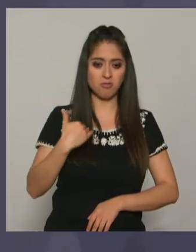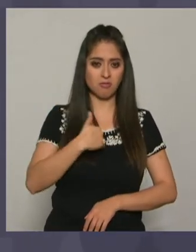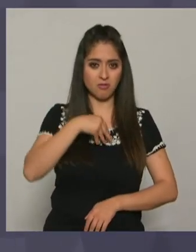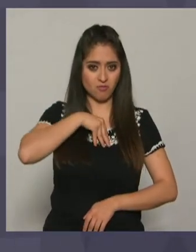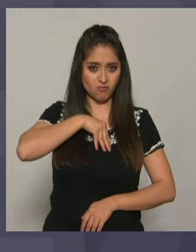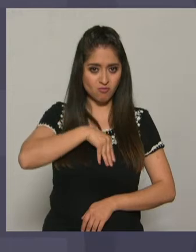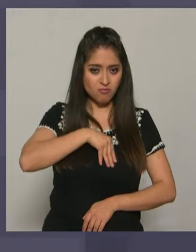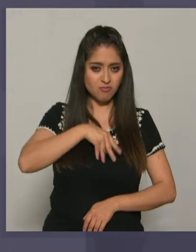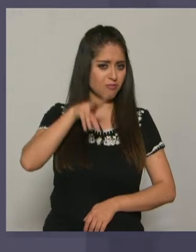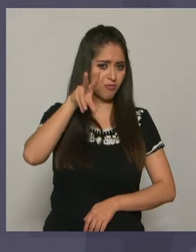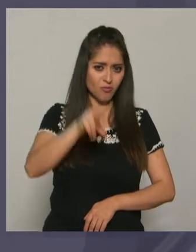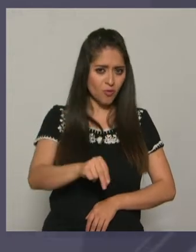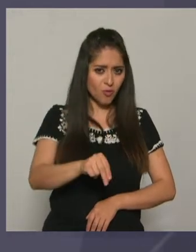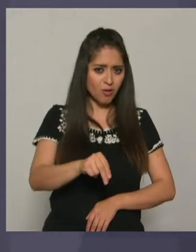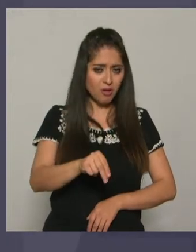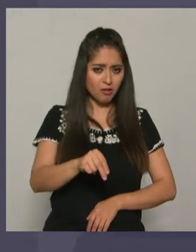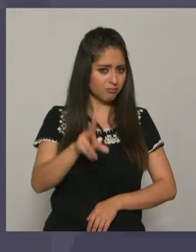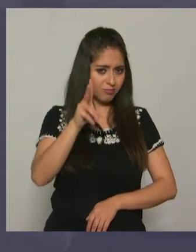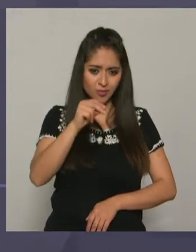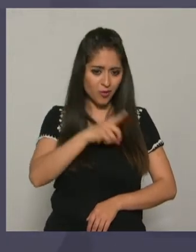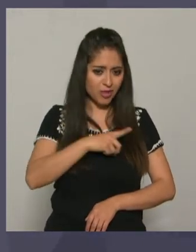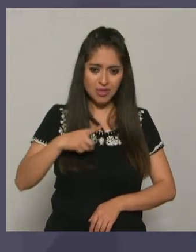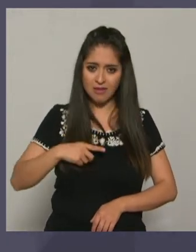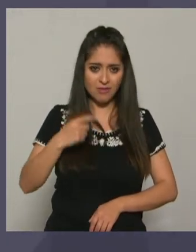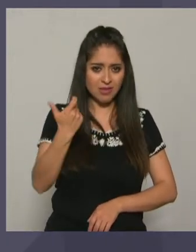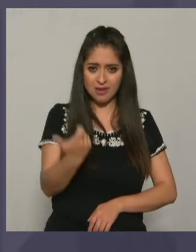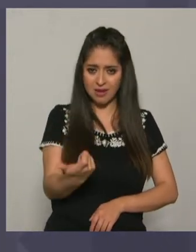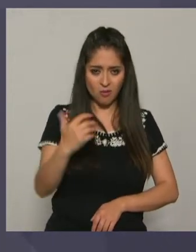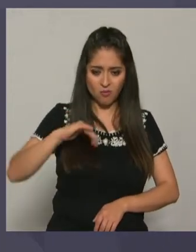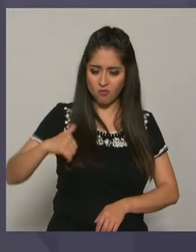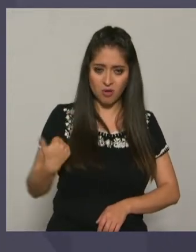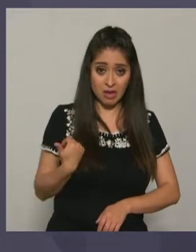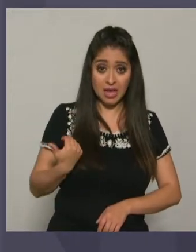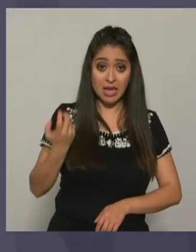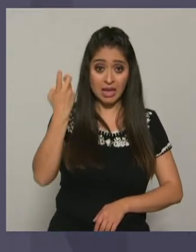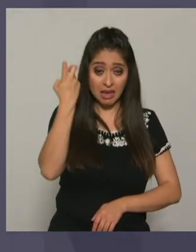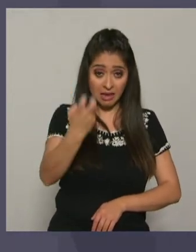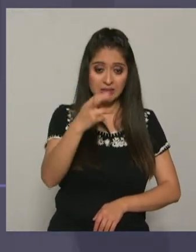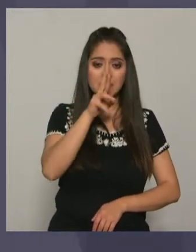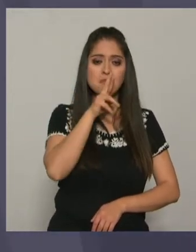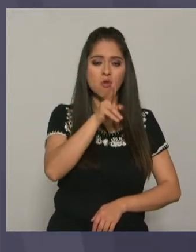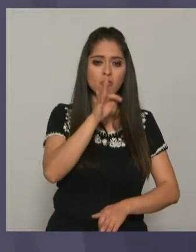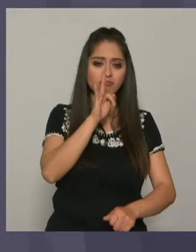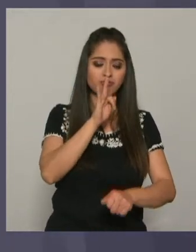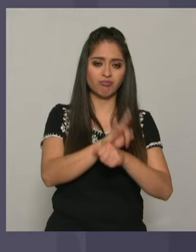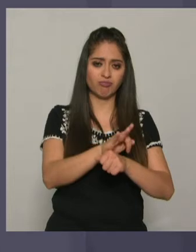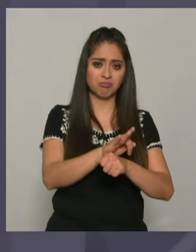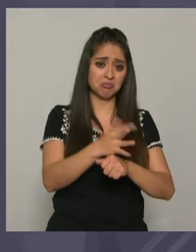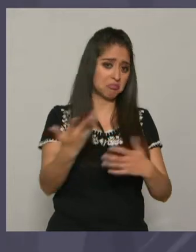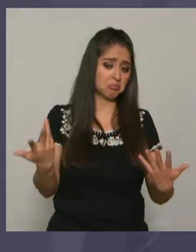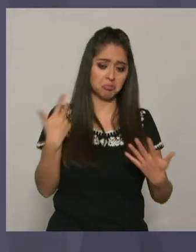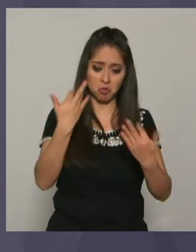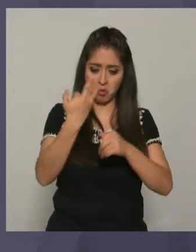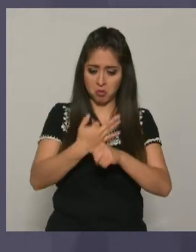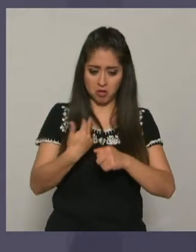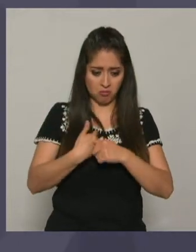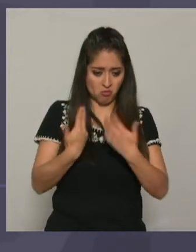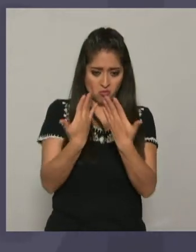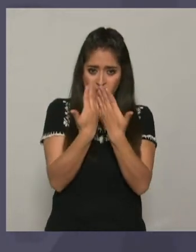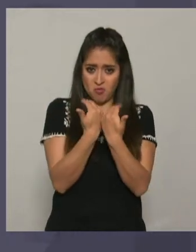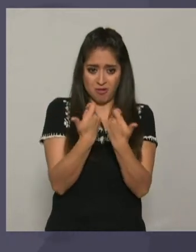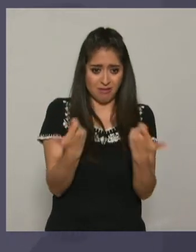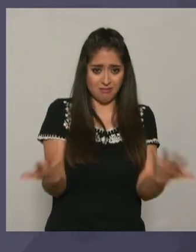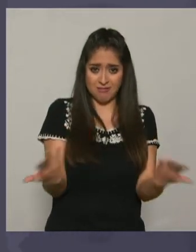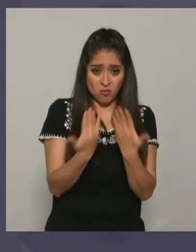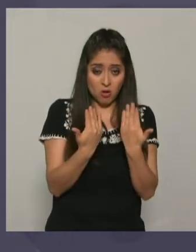no lo traigas. Esa es la mejor defensa que tenemos, decirle, no traigo, no